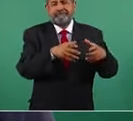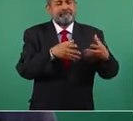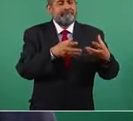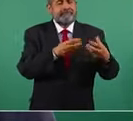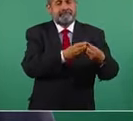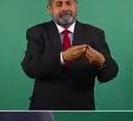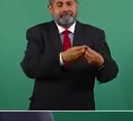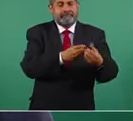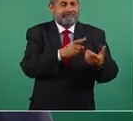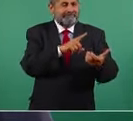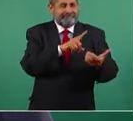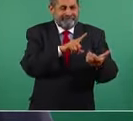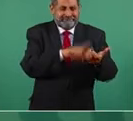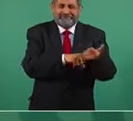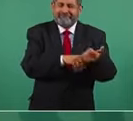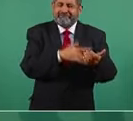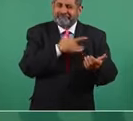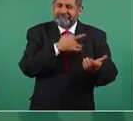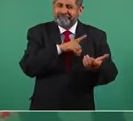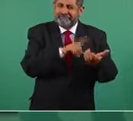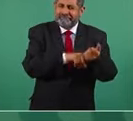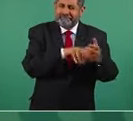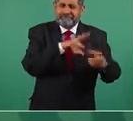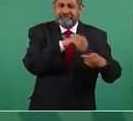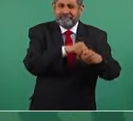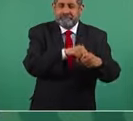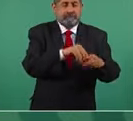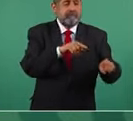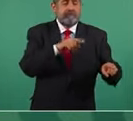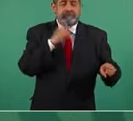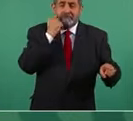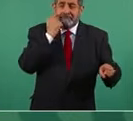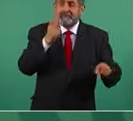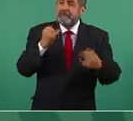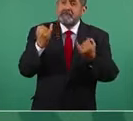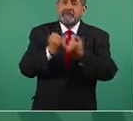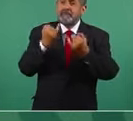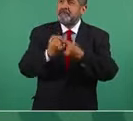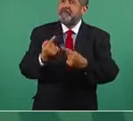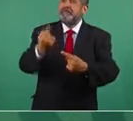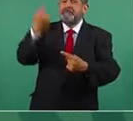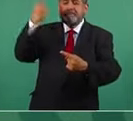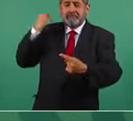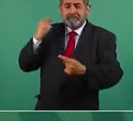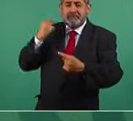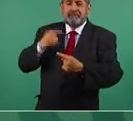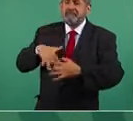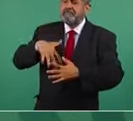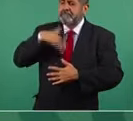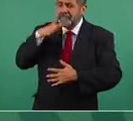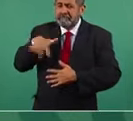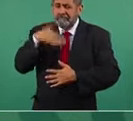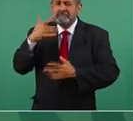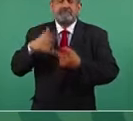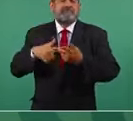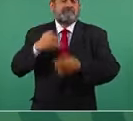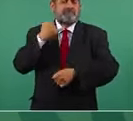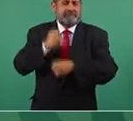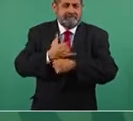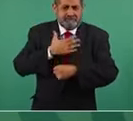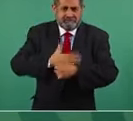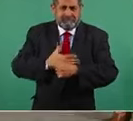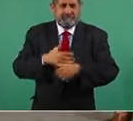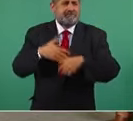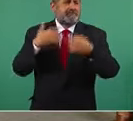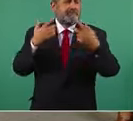o en el fondo de que continúe el mismo régimen de corrupción, de injusticias, de privilegios